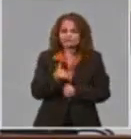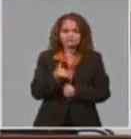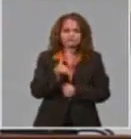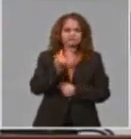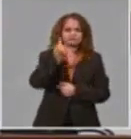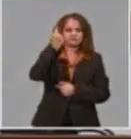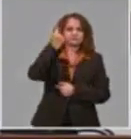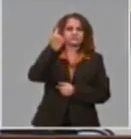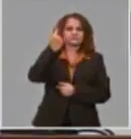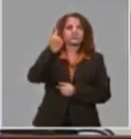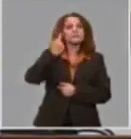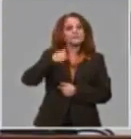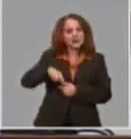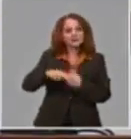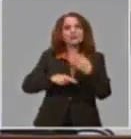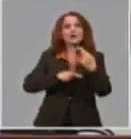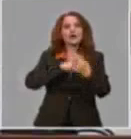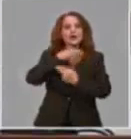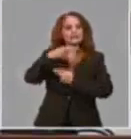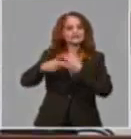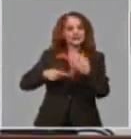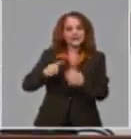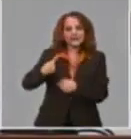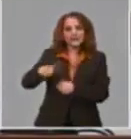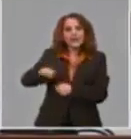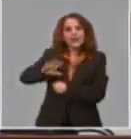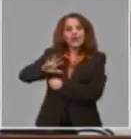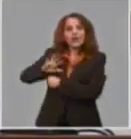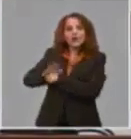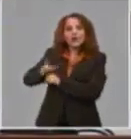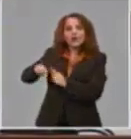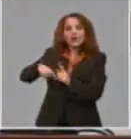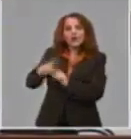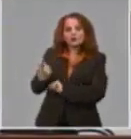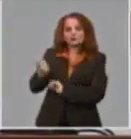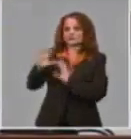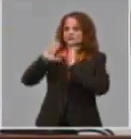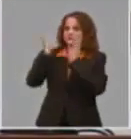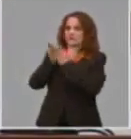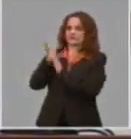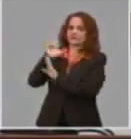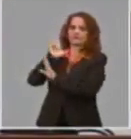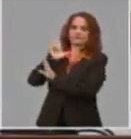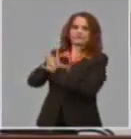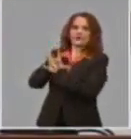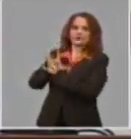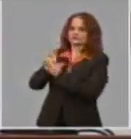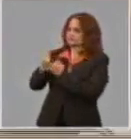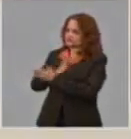que vamos a actuar contra estas manifestaciones que son indeseables en nuestra sociedad.